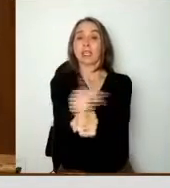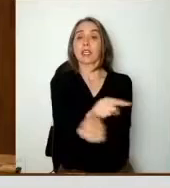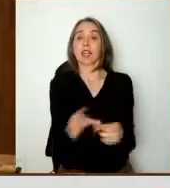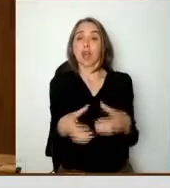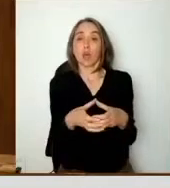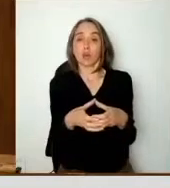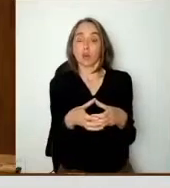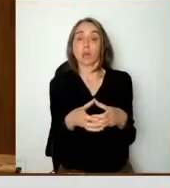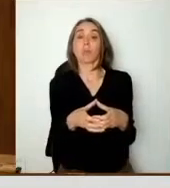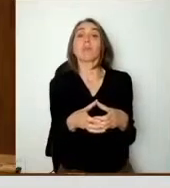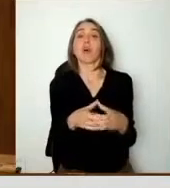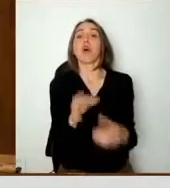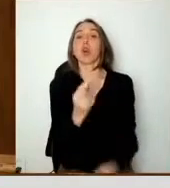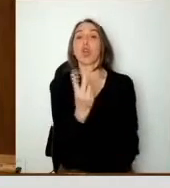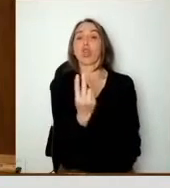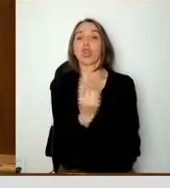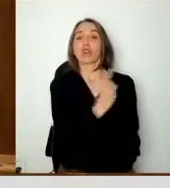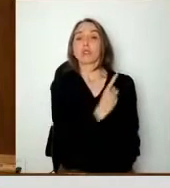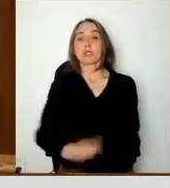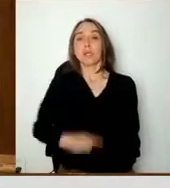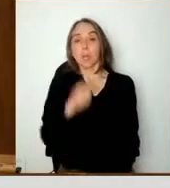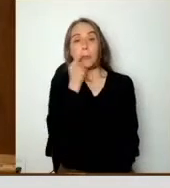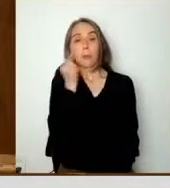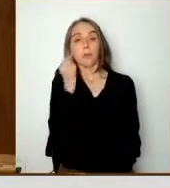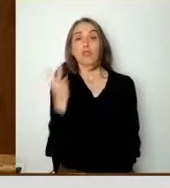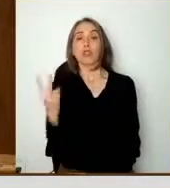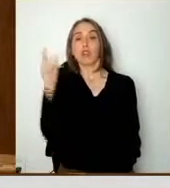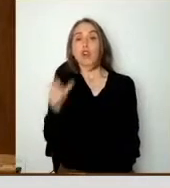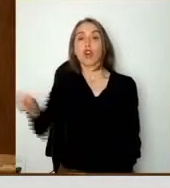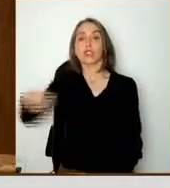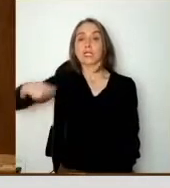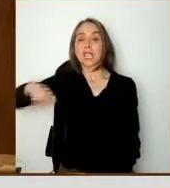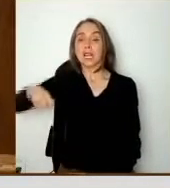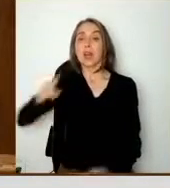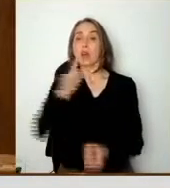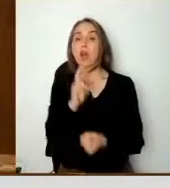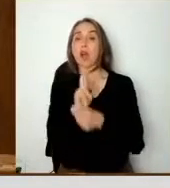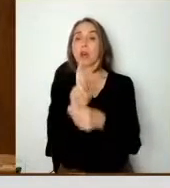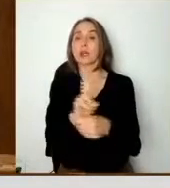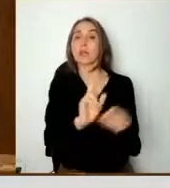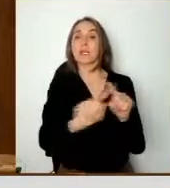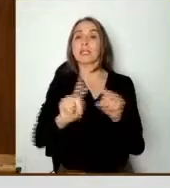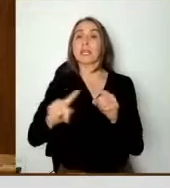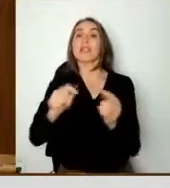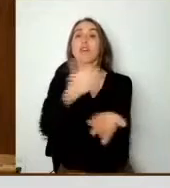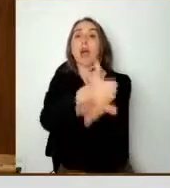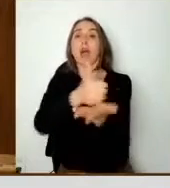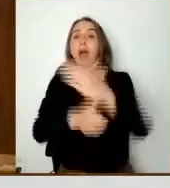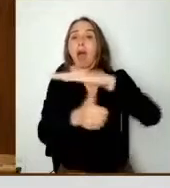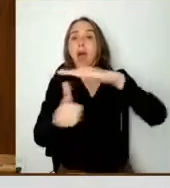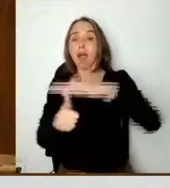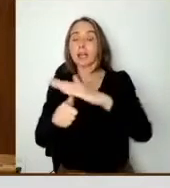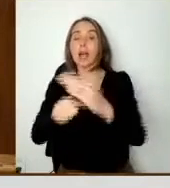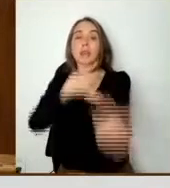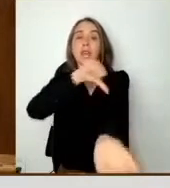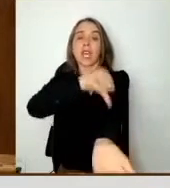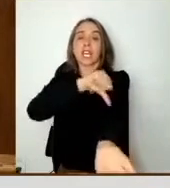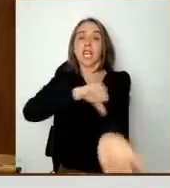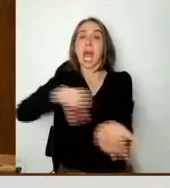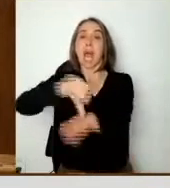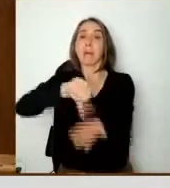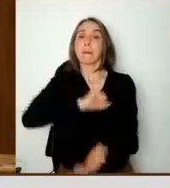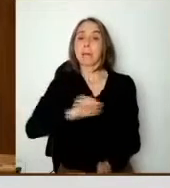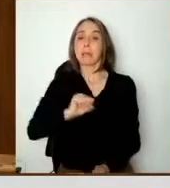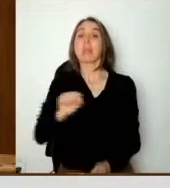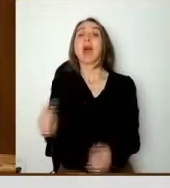diputados y diputadas, de 2 senadores, con representación de varias comunas, entre ellas la capital de nuestro país, con la primera